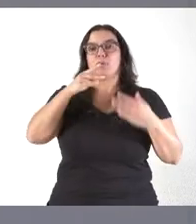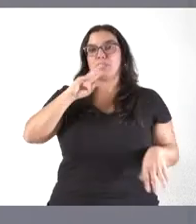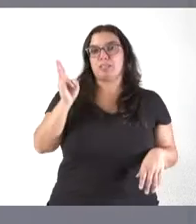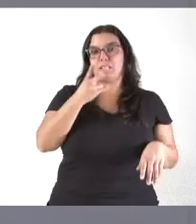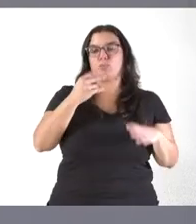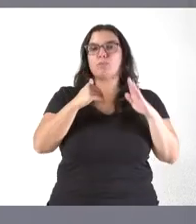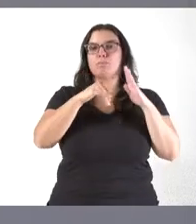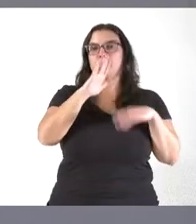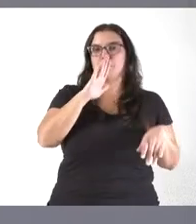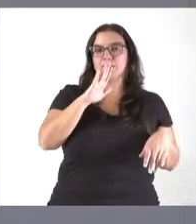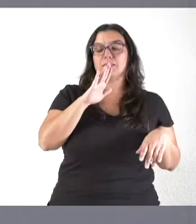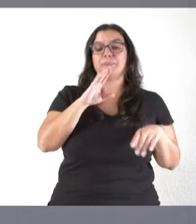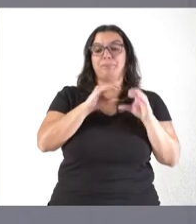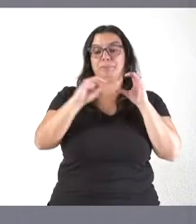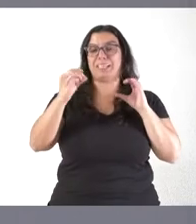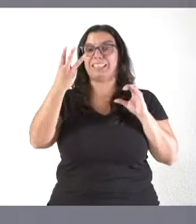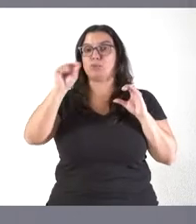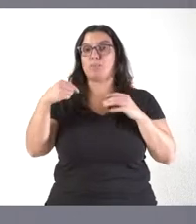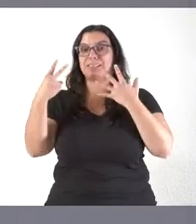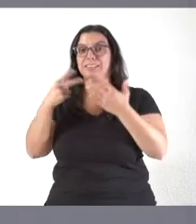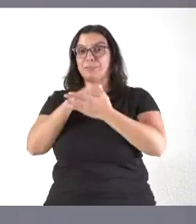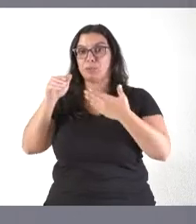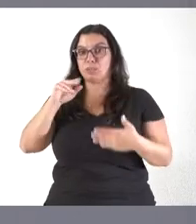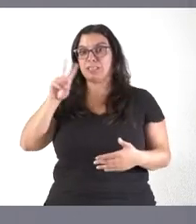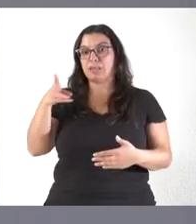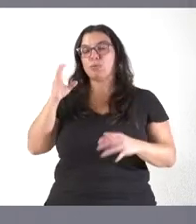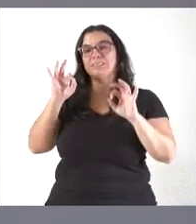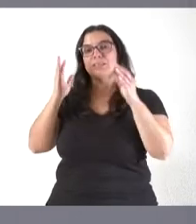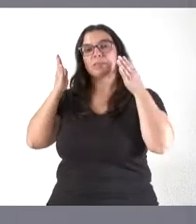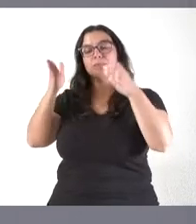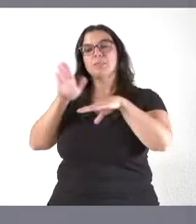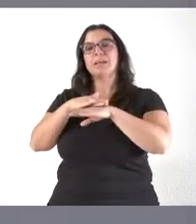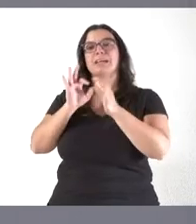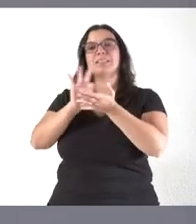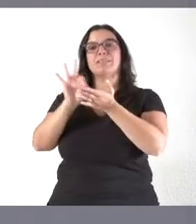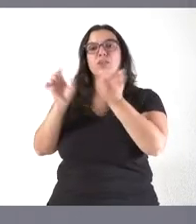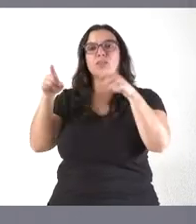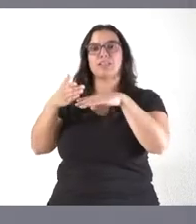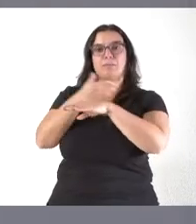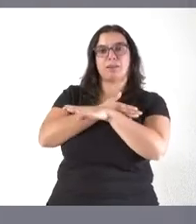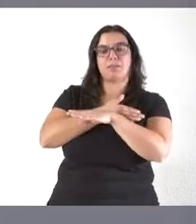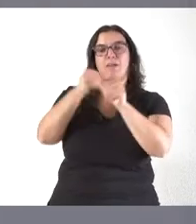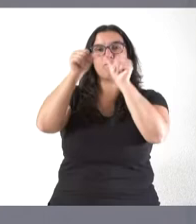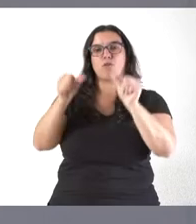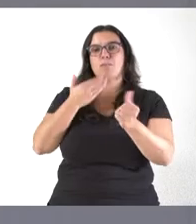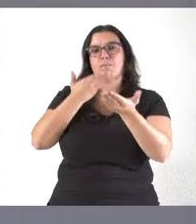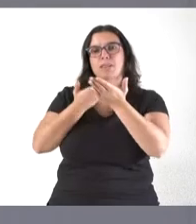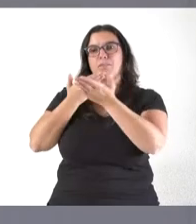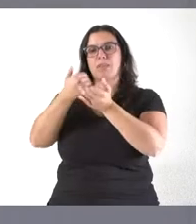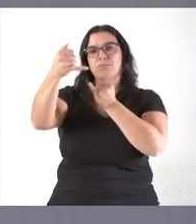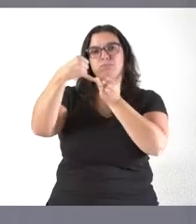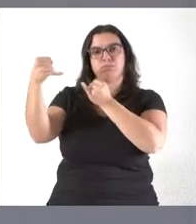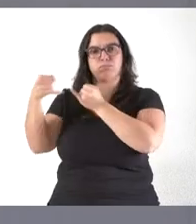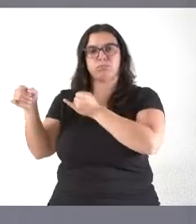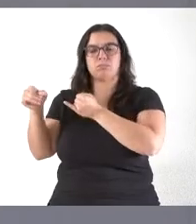euros de los cuales 3,7 millones de euros se dedicarán al servicio de cita previa multicanal para pacientes del